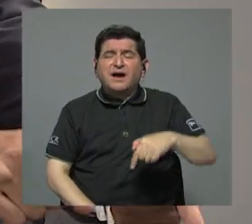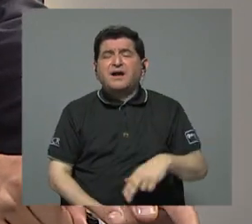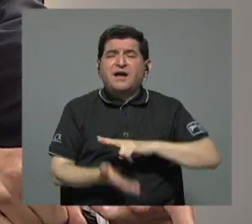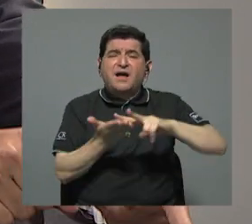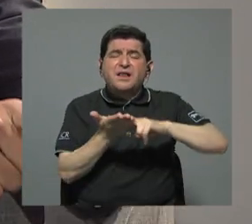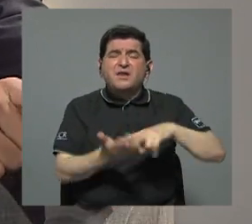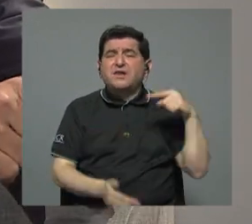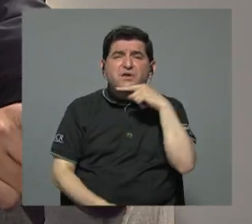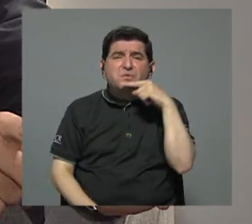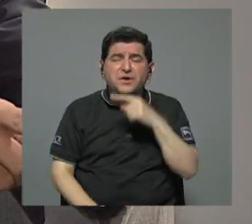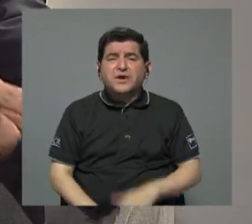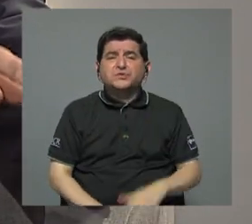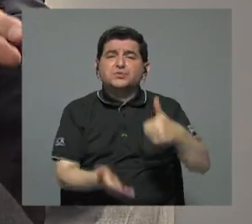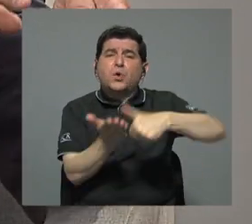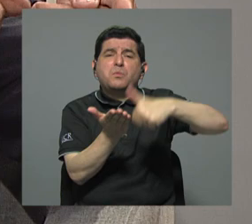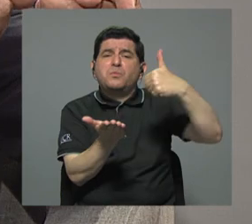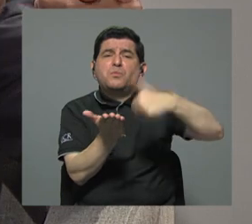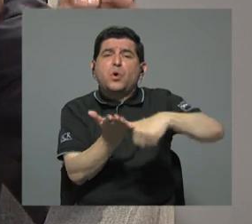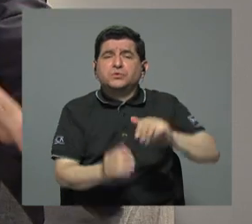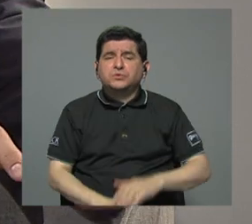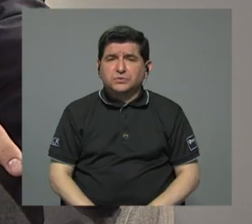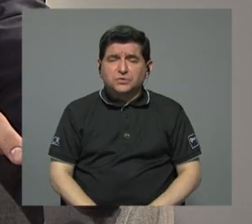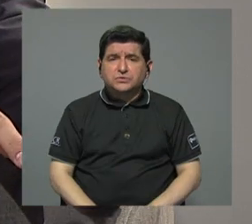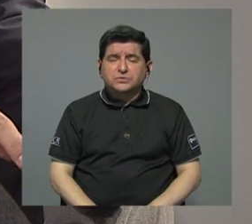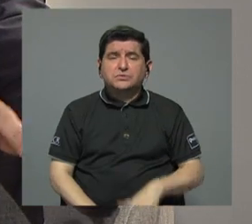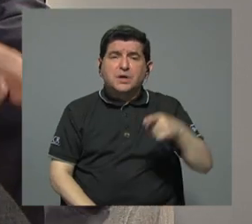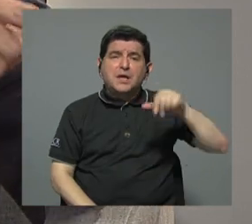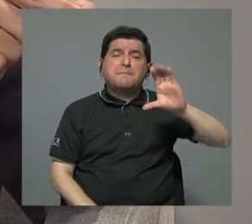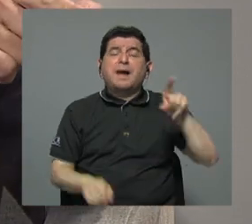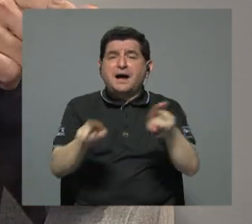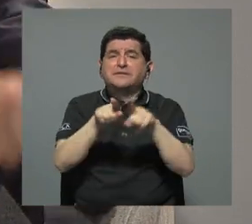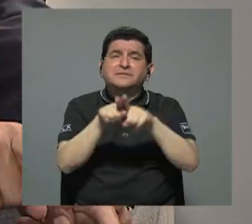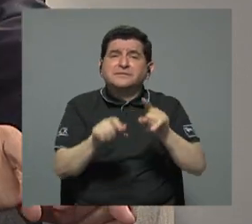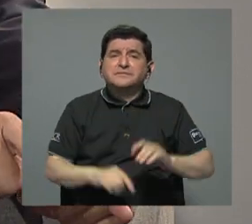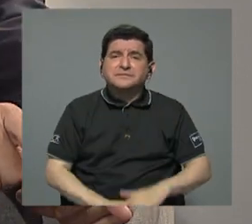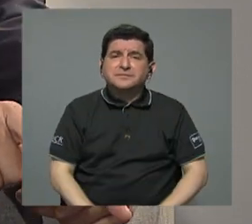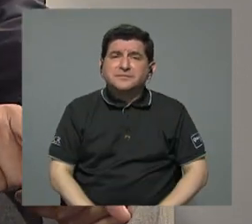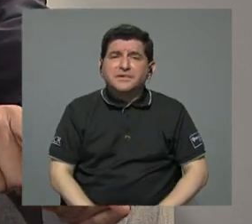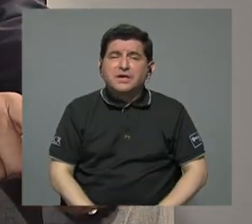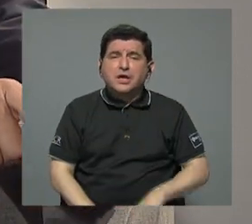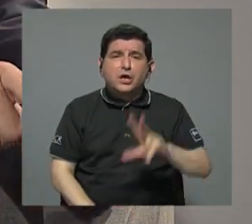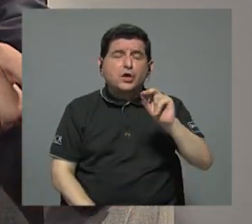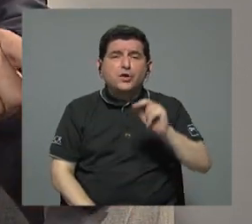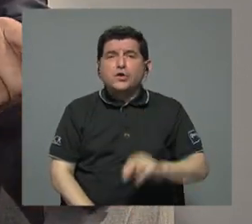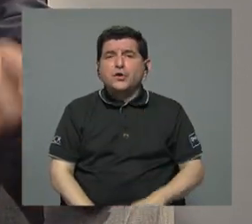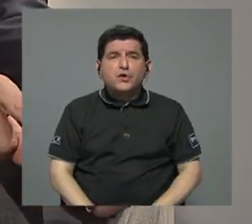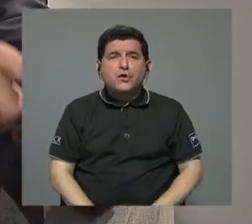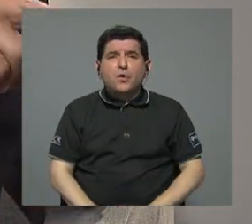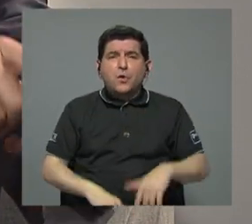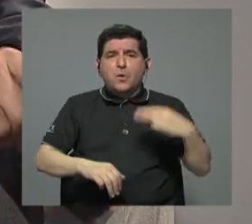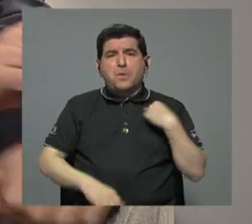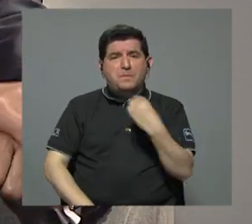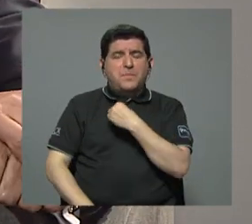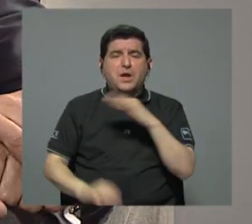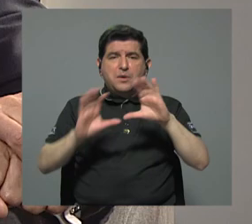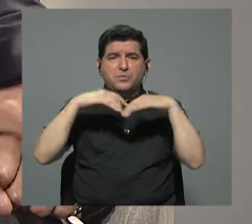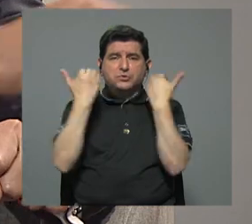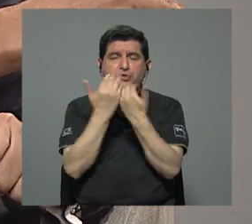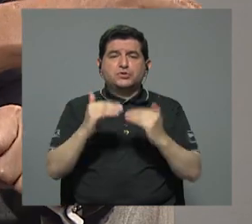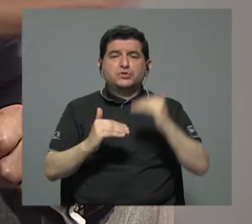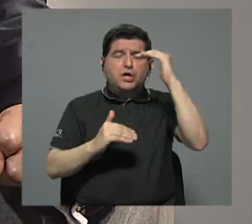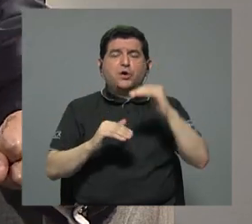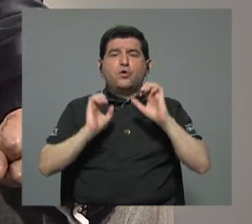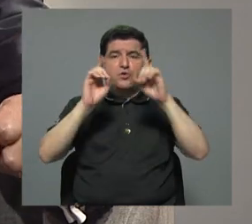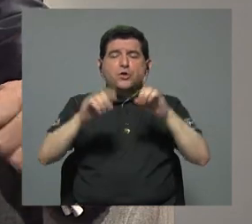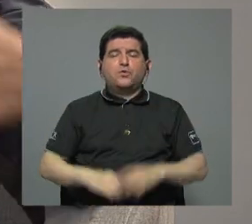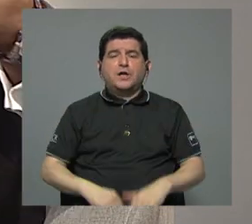y la unidad a poner los votos para que el pacte de luego para que no se caigan los miembros del consejo superior de educación lo que